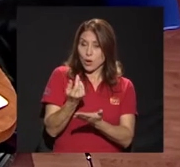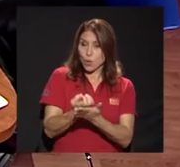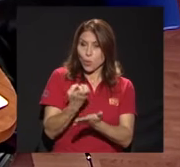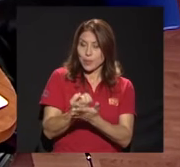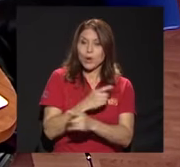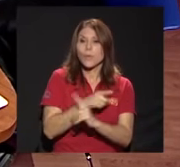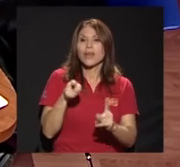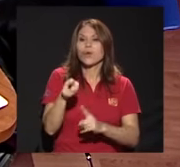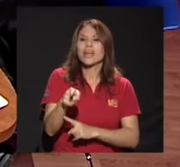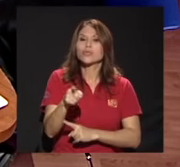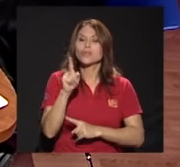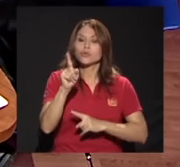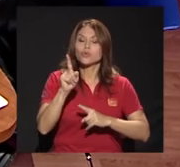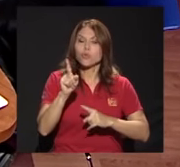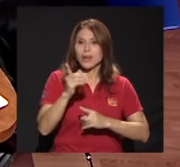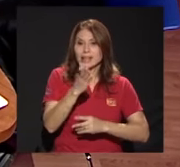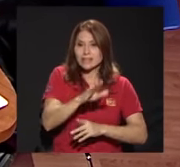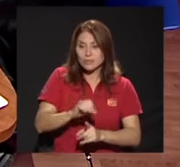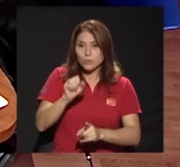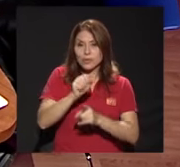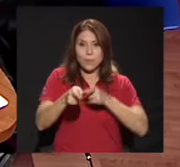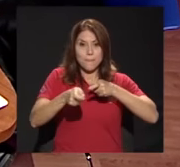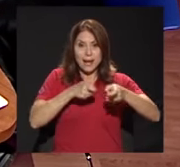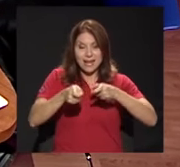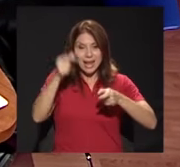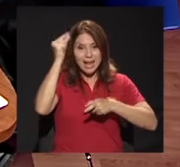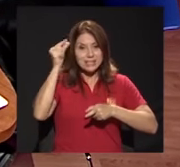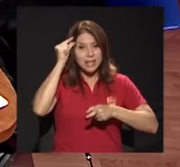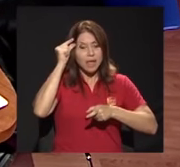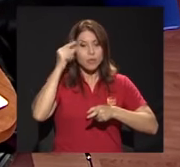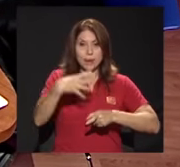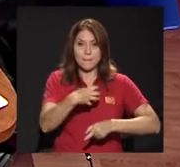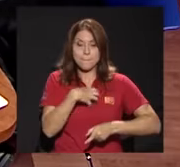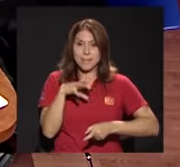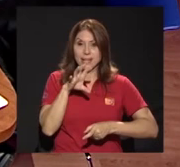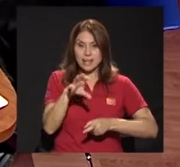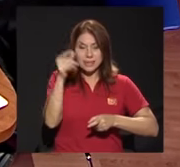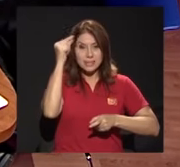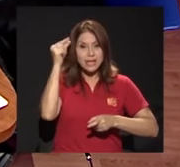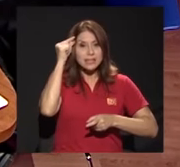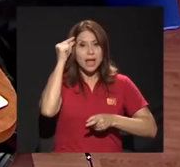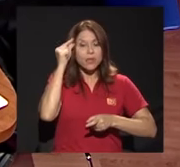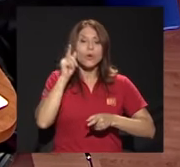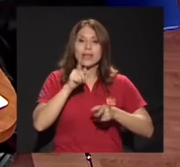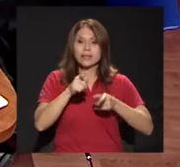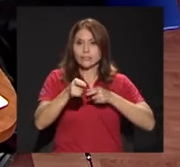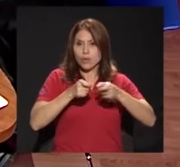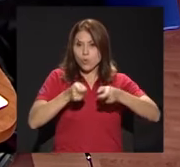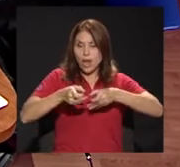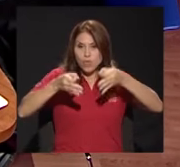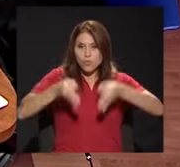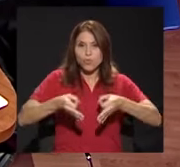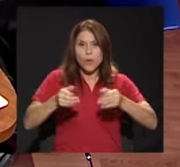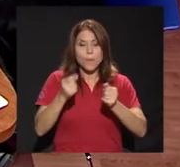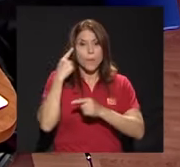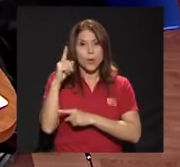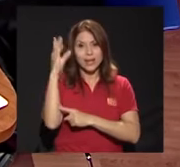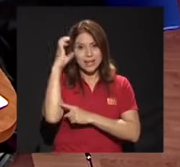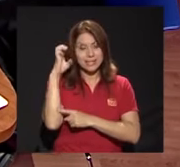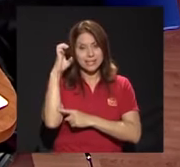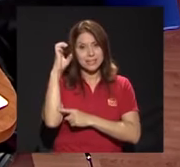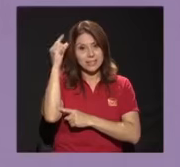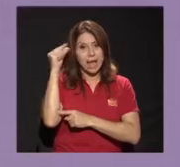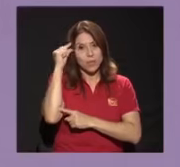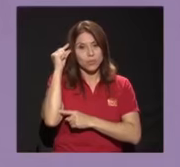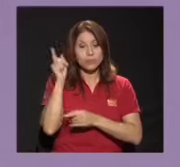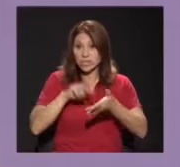dominio del Estado, o sea, un bien que maneja el Estado, que le pertenece al Estado y que es regulado por el Estado, no pasa a ser propiedad privada, digamos, o sea, se